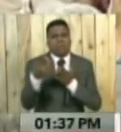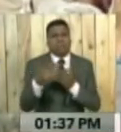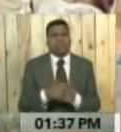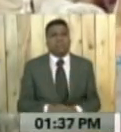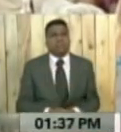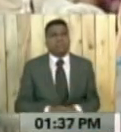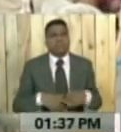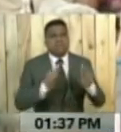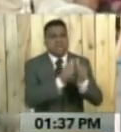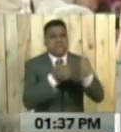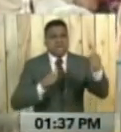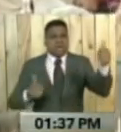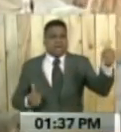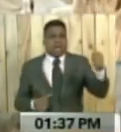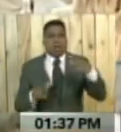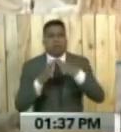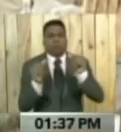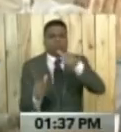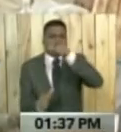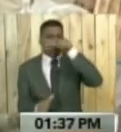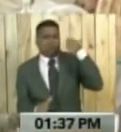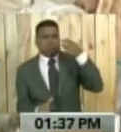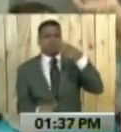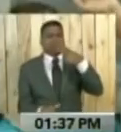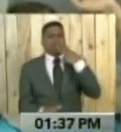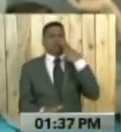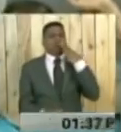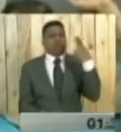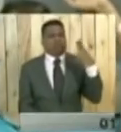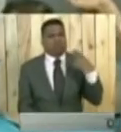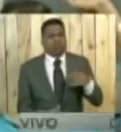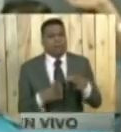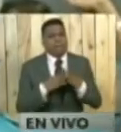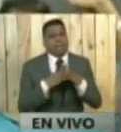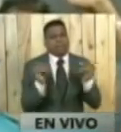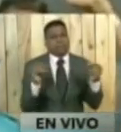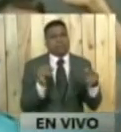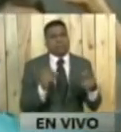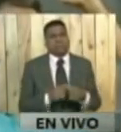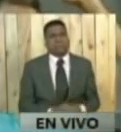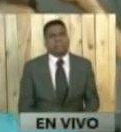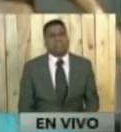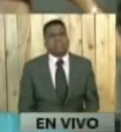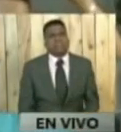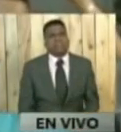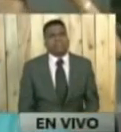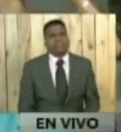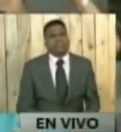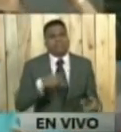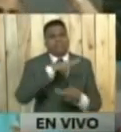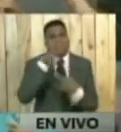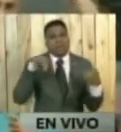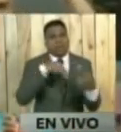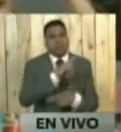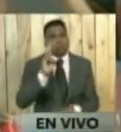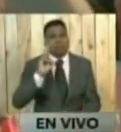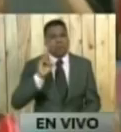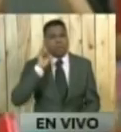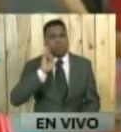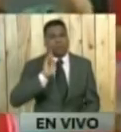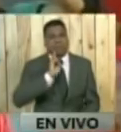y alejado de todo vicio para los intereses de la revolución bolivariana.